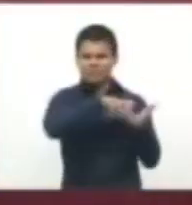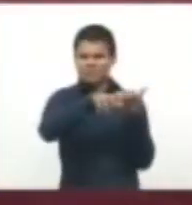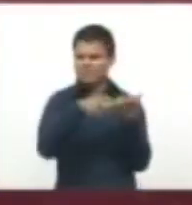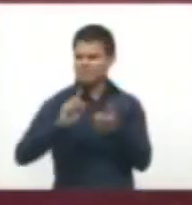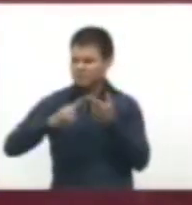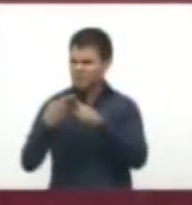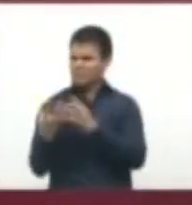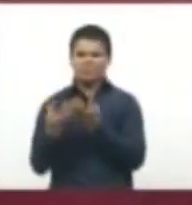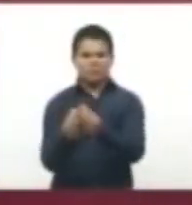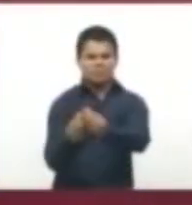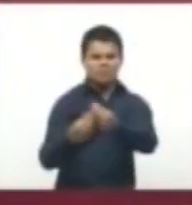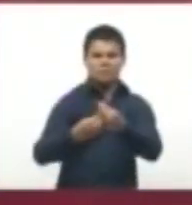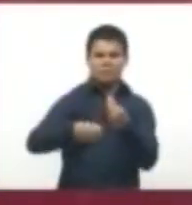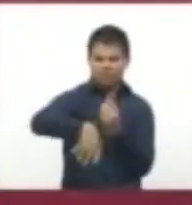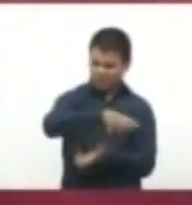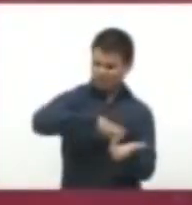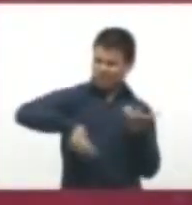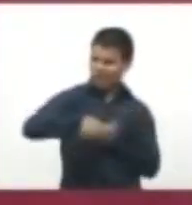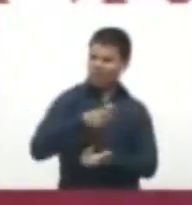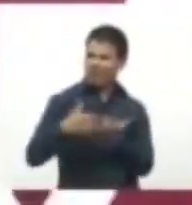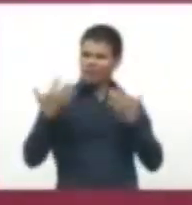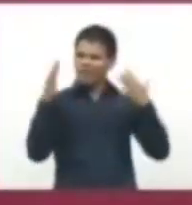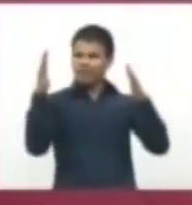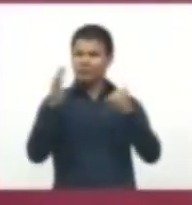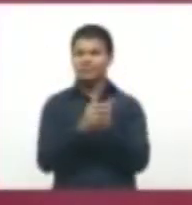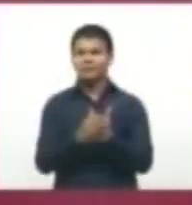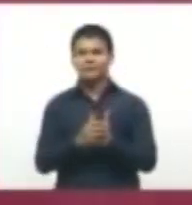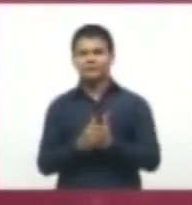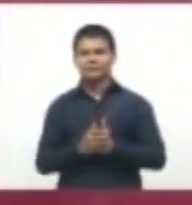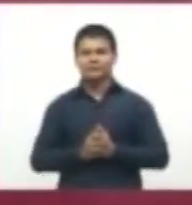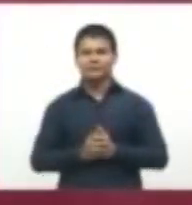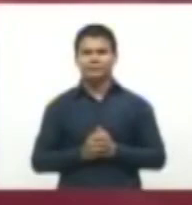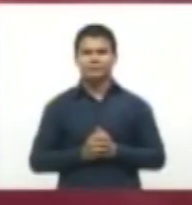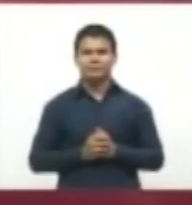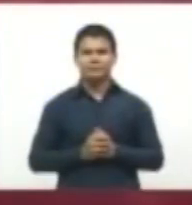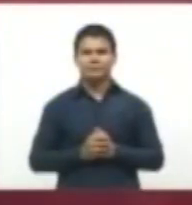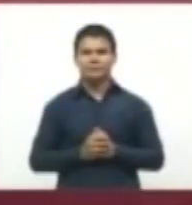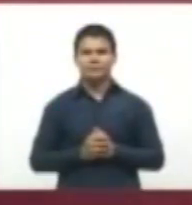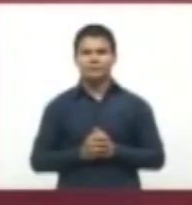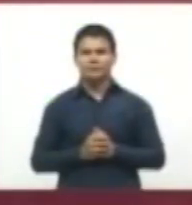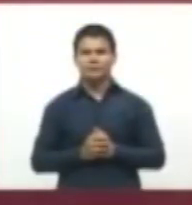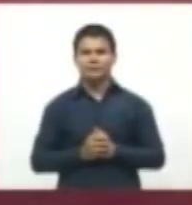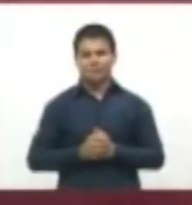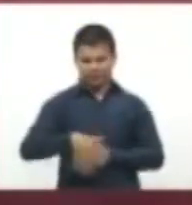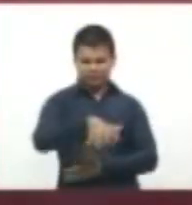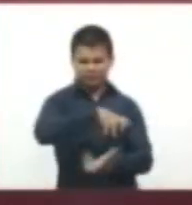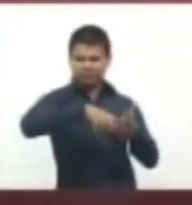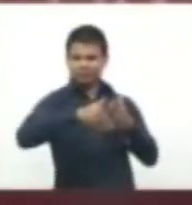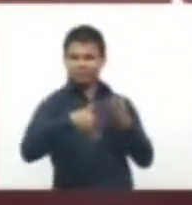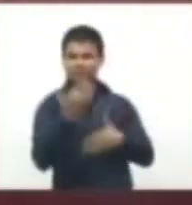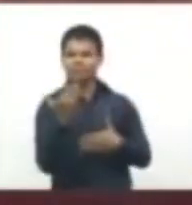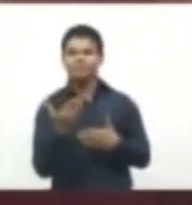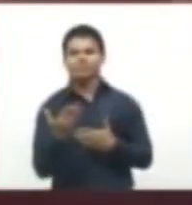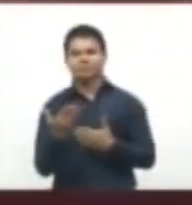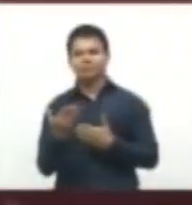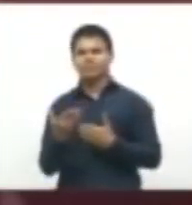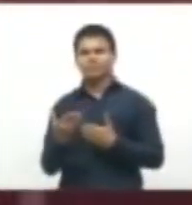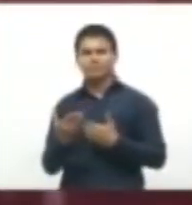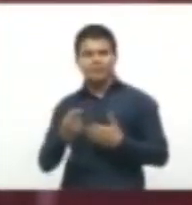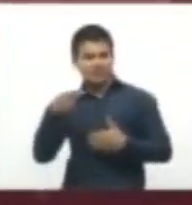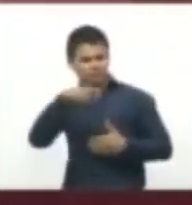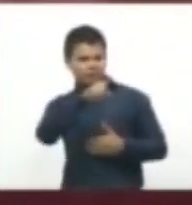un tema con el que pretende colocar a todos a vivir un desorden bacán. El desorden se formó.